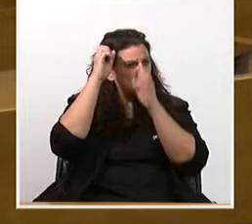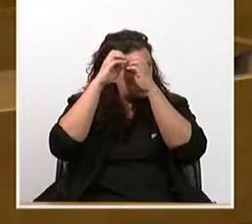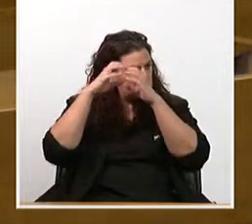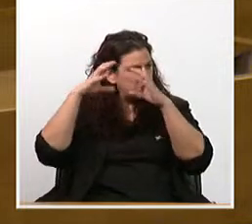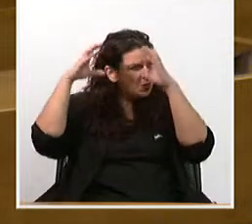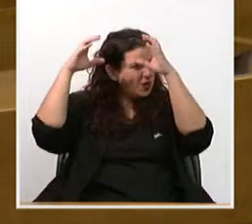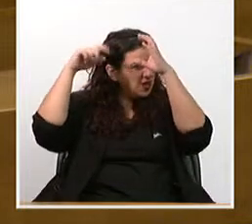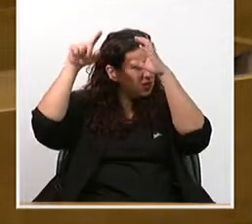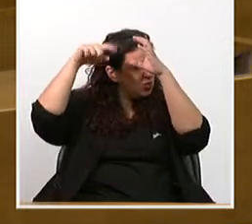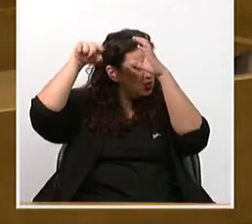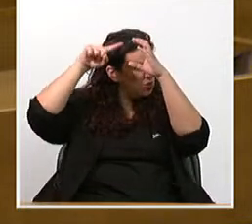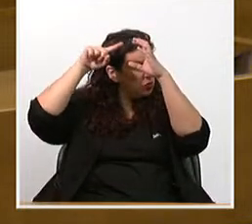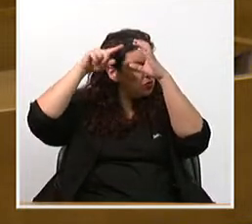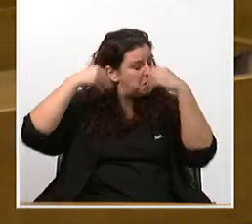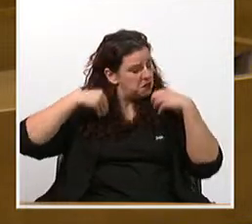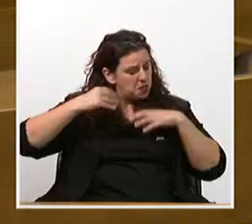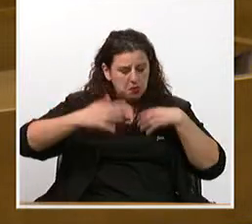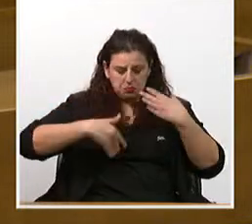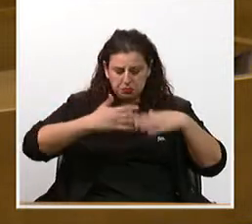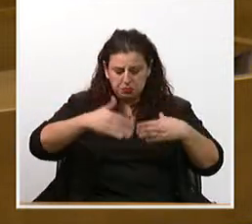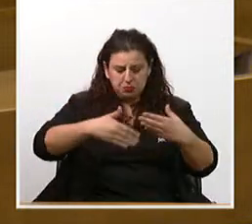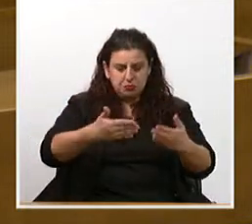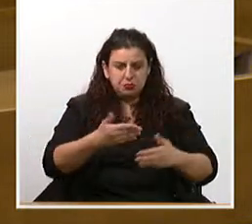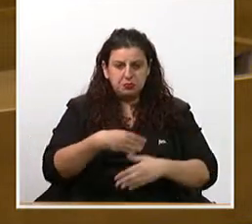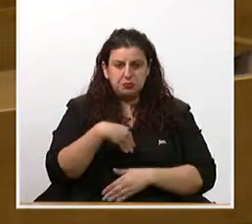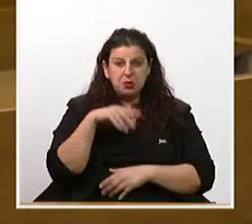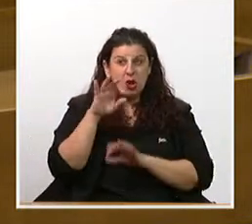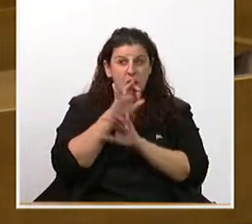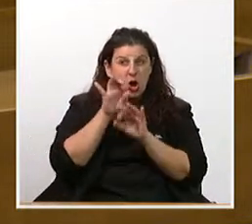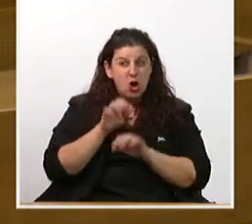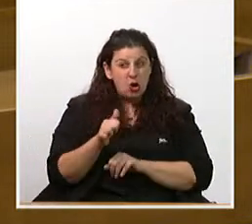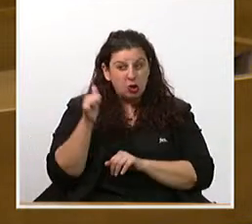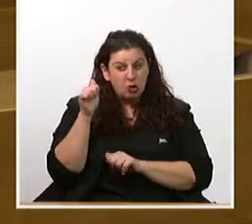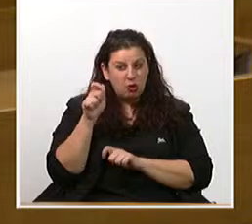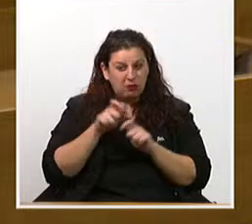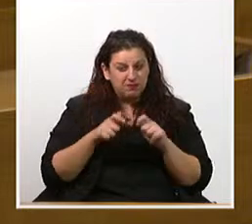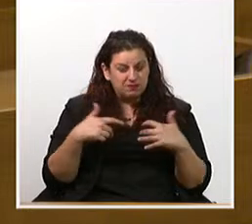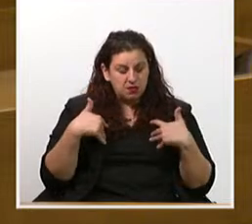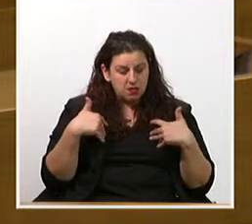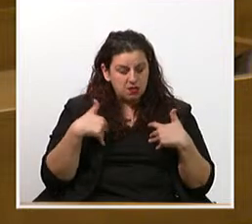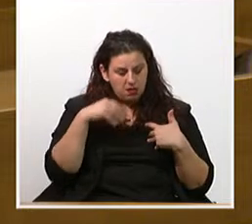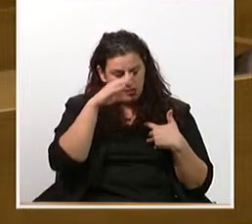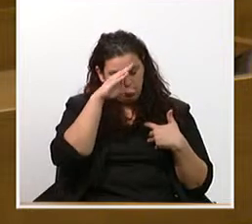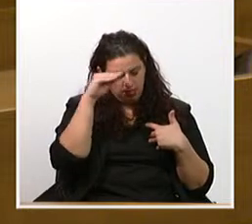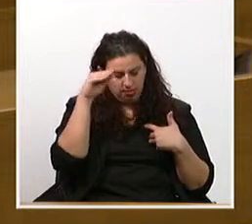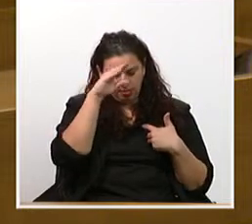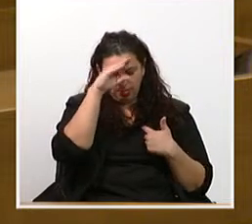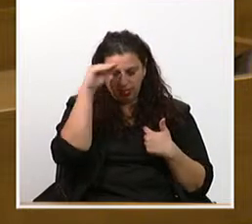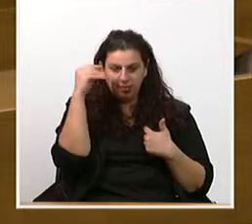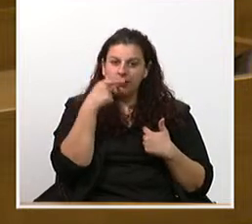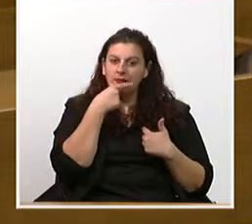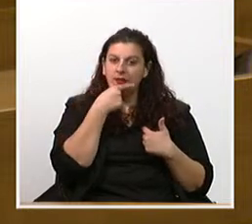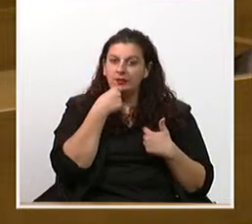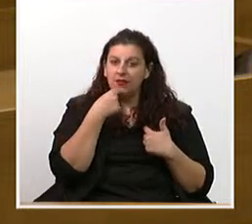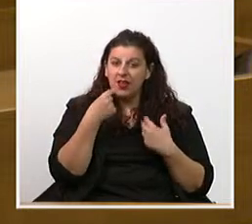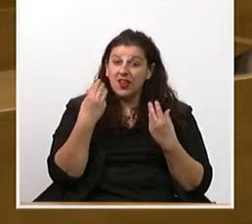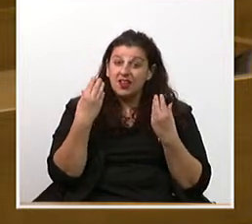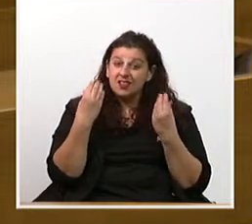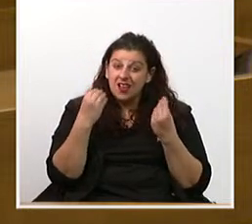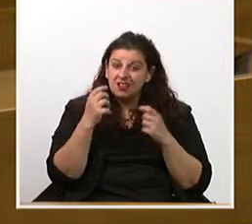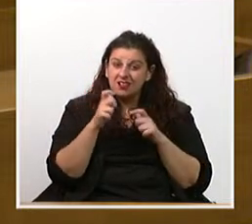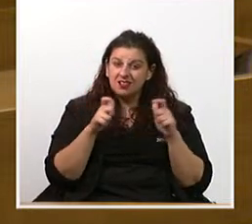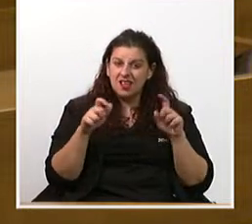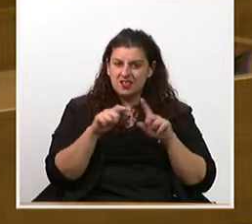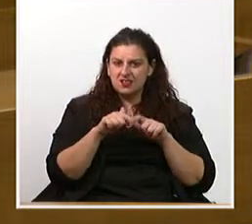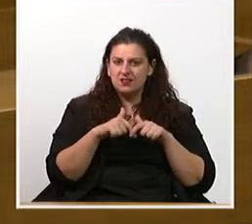normalidad y nos vamos olvidando del horror que ha sufrido tanta gente tantas familias y del